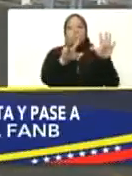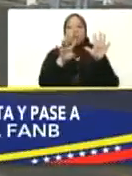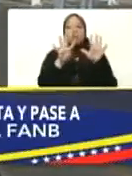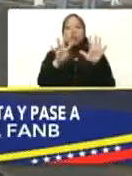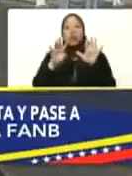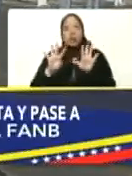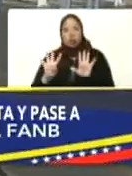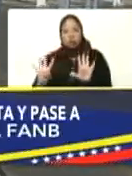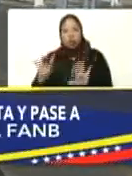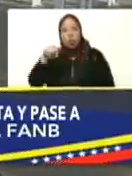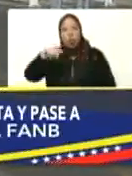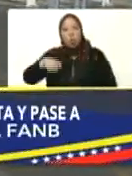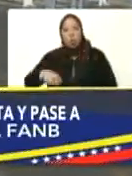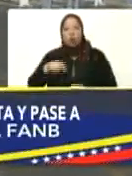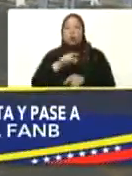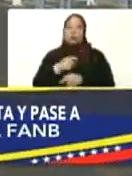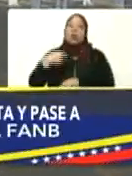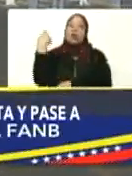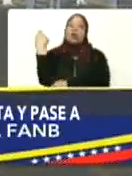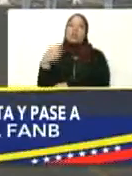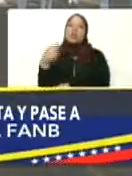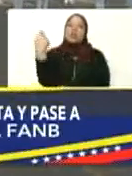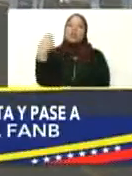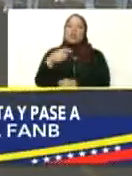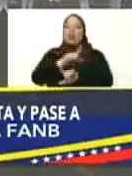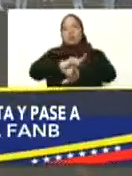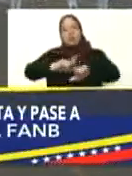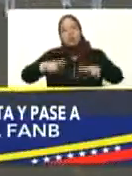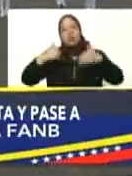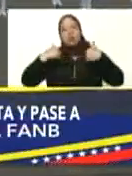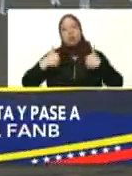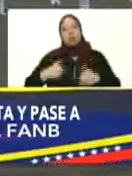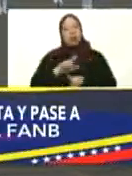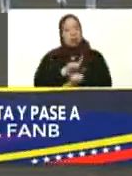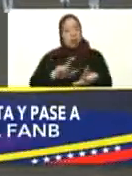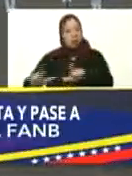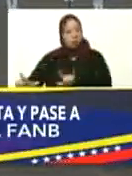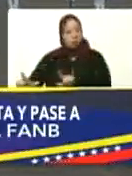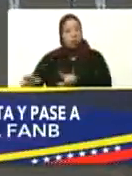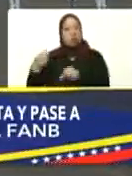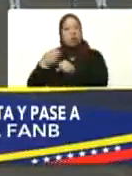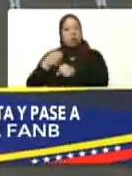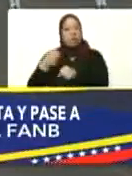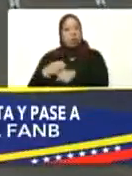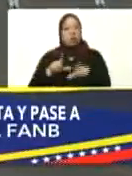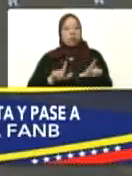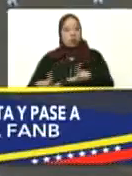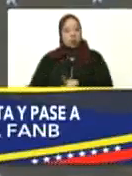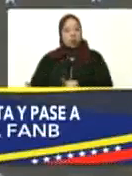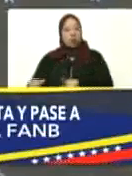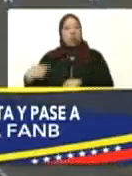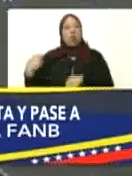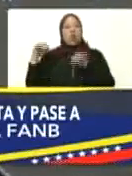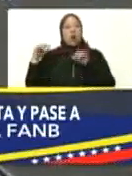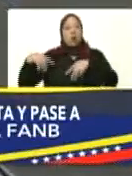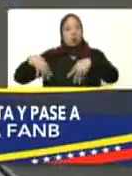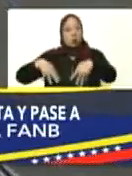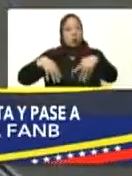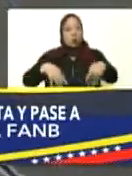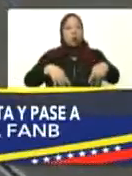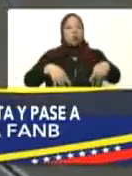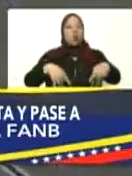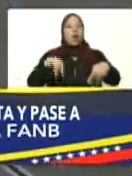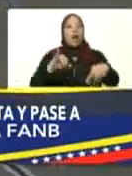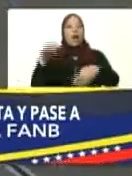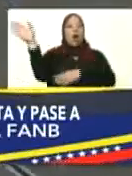en el día de hoy pasan a la honrosa situación de reserva activa, a presenciar el desfile de honor ante la bandera nacional,